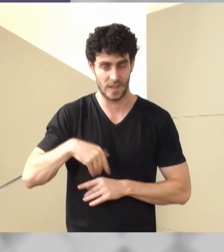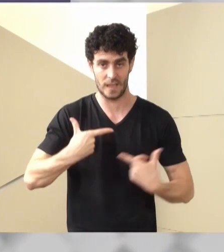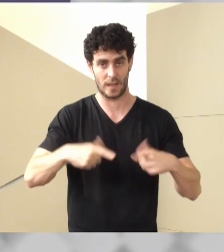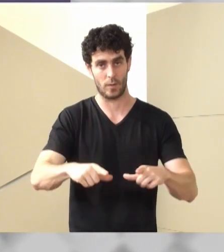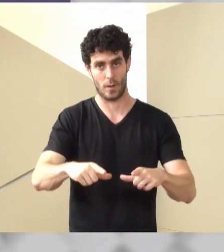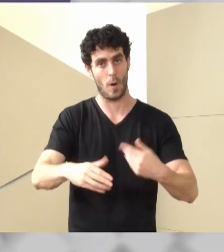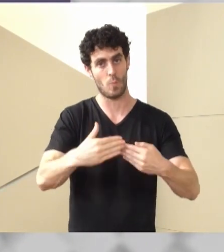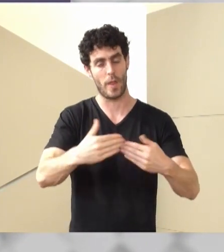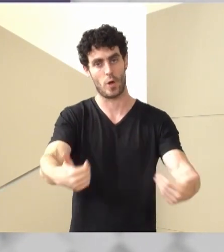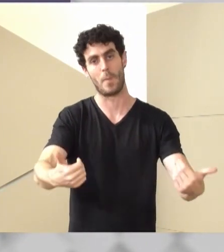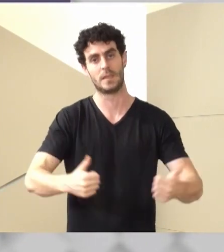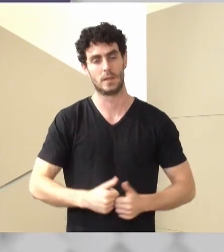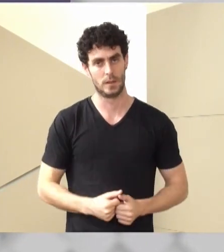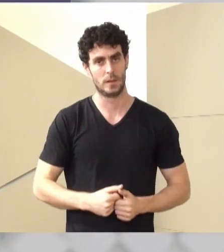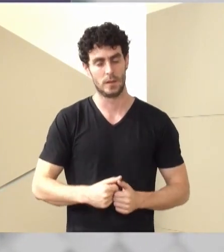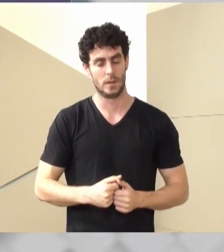evolucionado